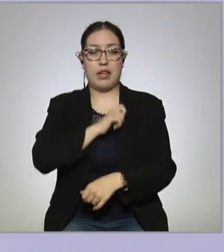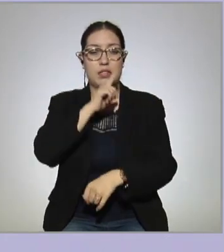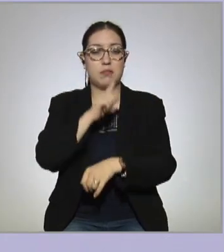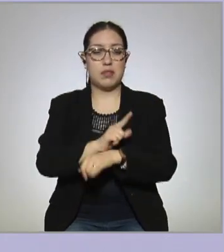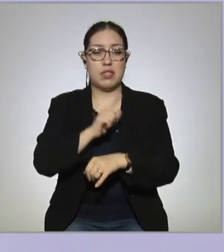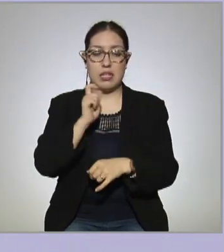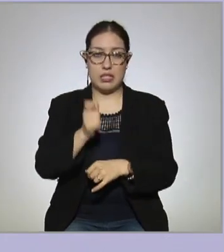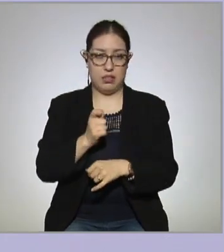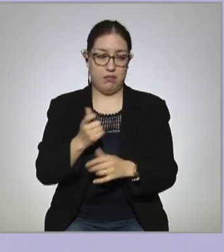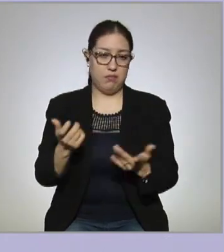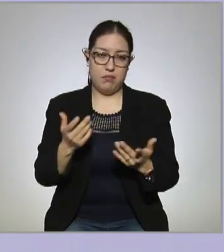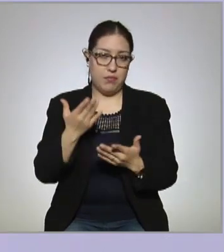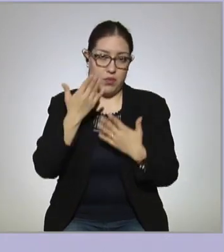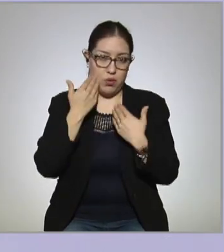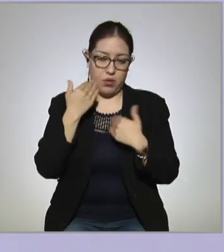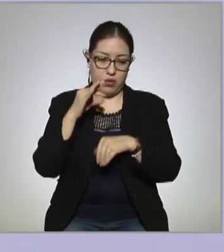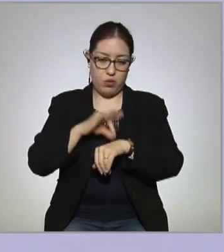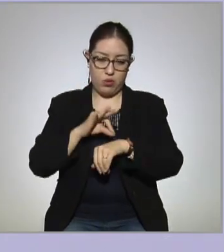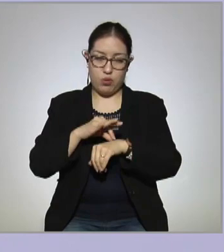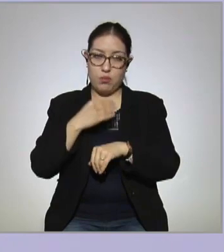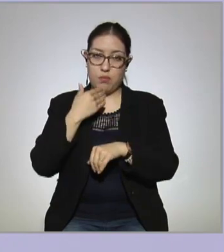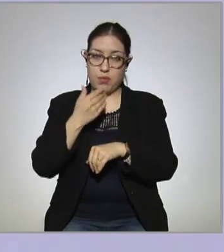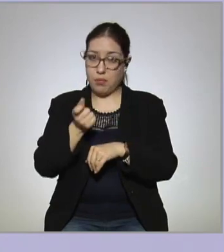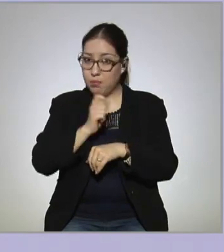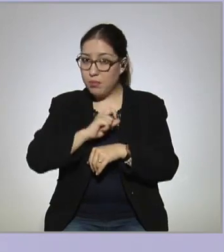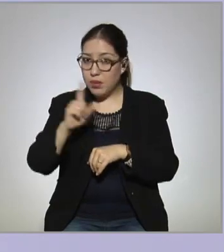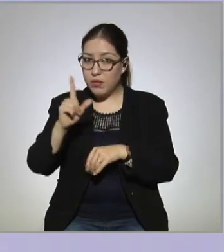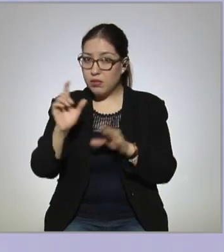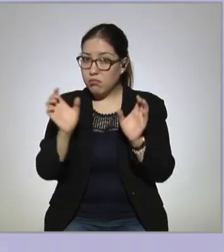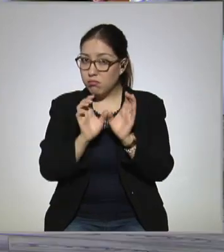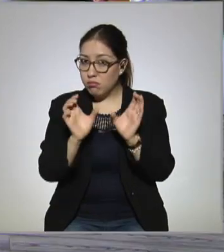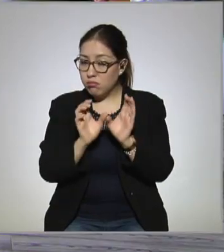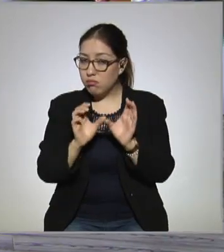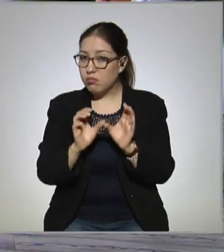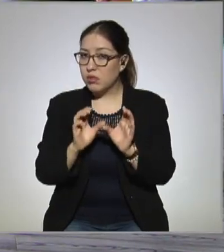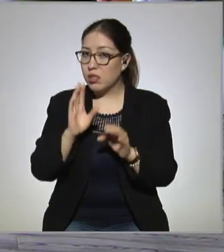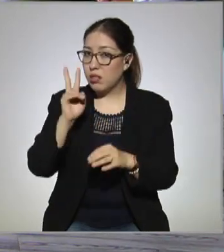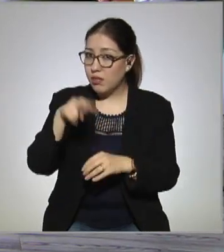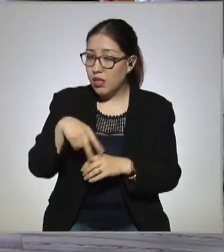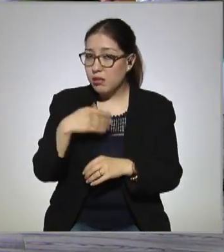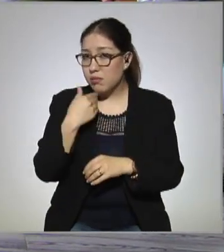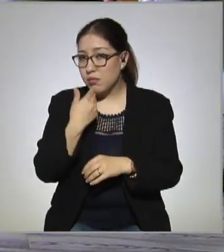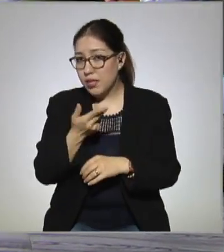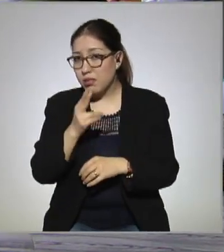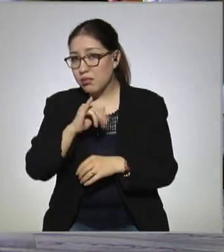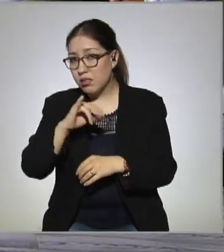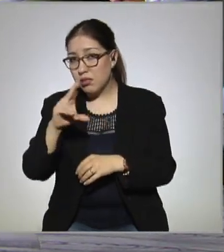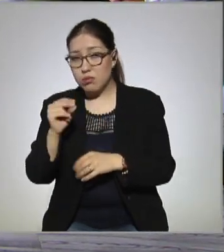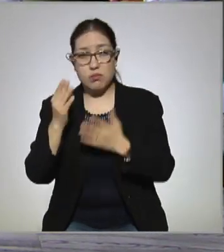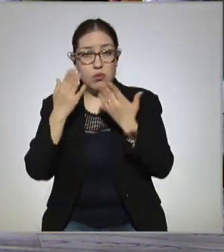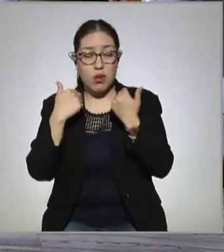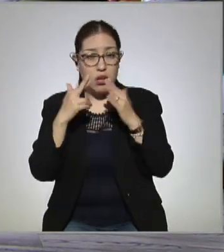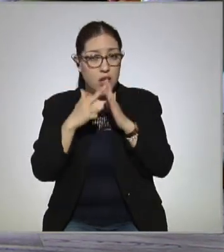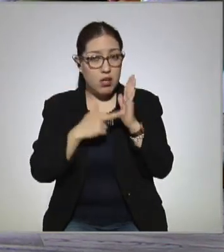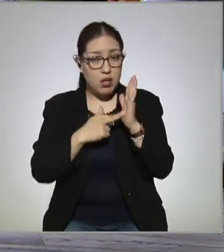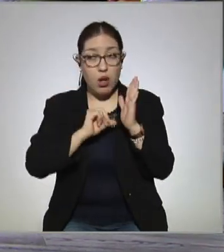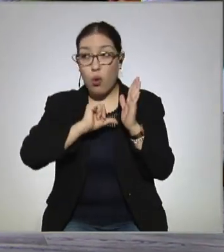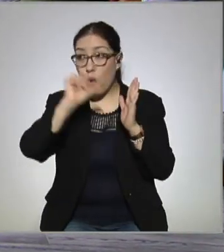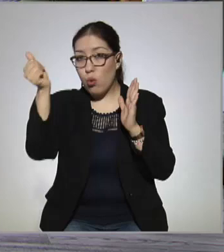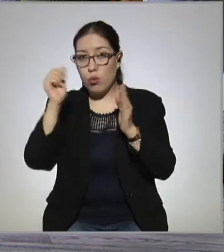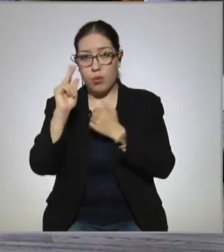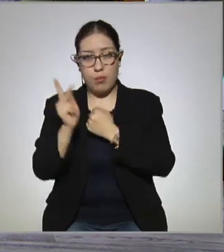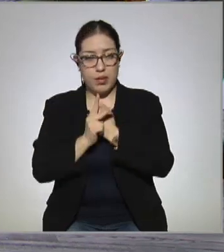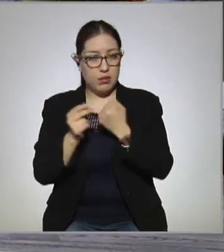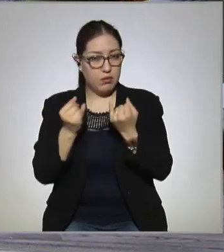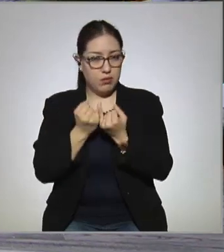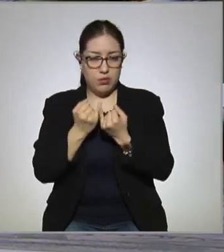un manejo médico aprobado. No sabemos si verdaderamente sí sea un quiropráctico ni está regulado por ninguna asociación como lo está en otros países.